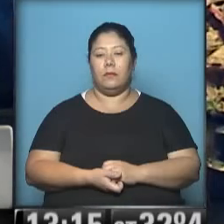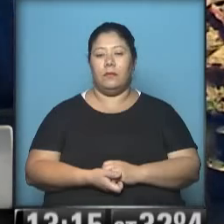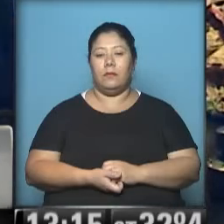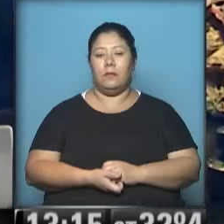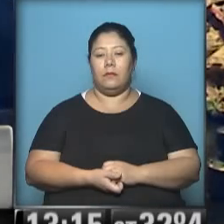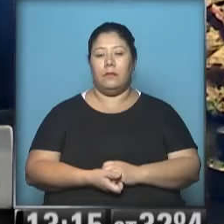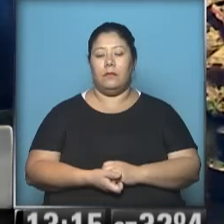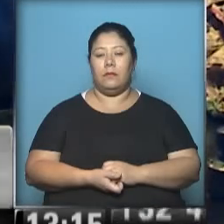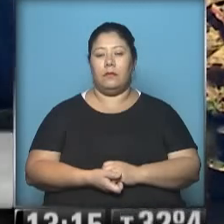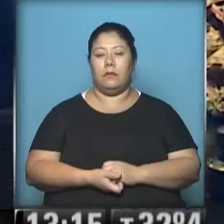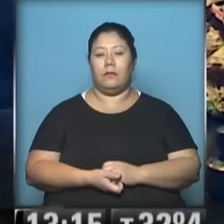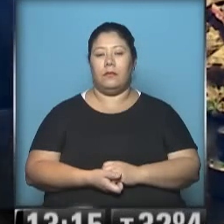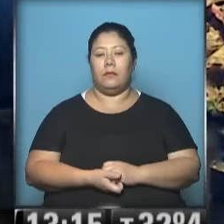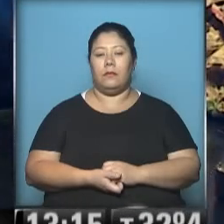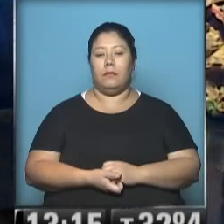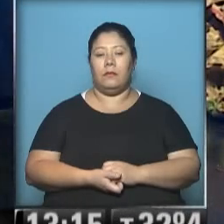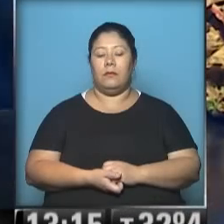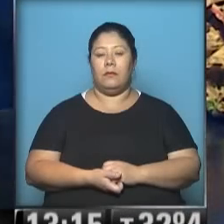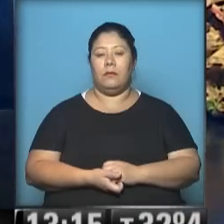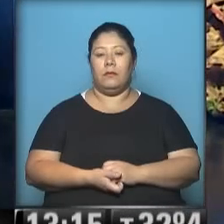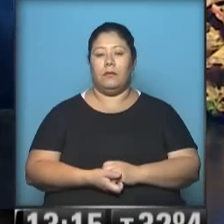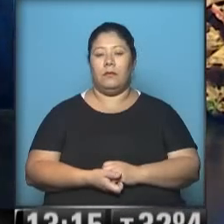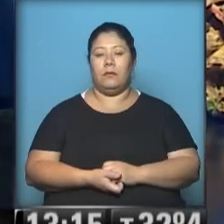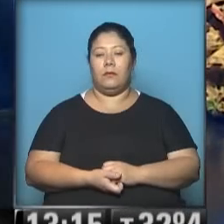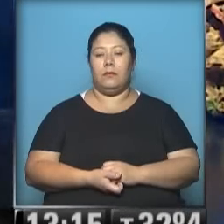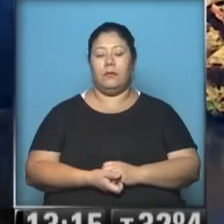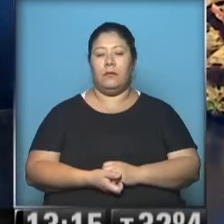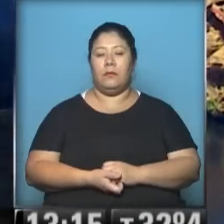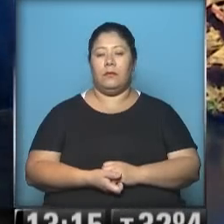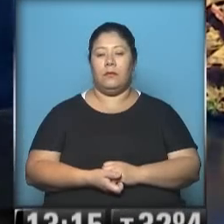La vista cansada, de ver a lo oscuro.